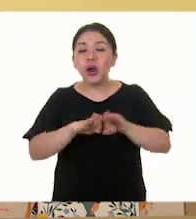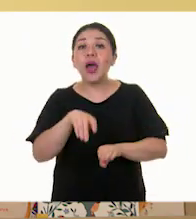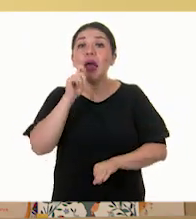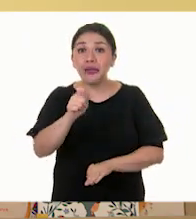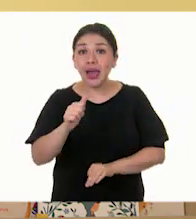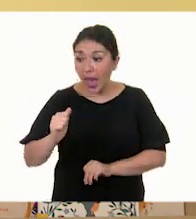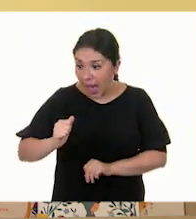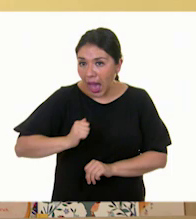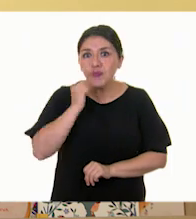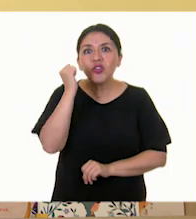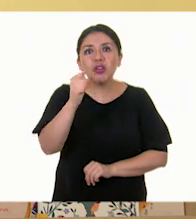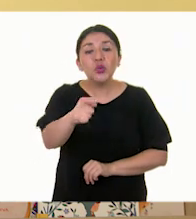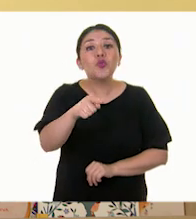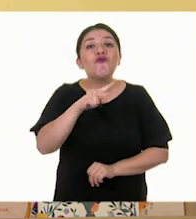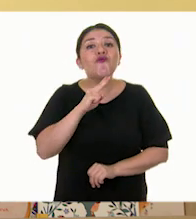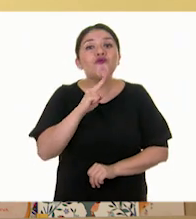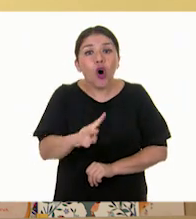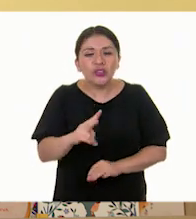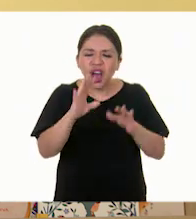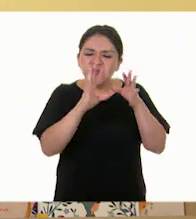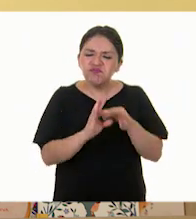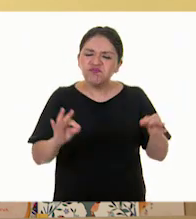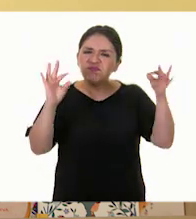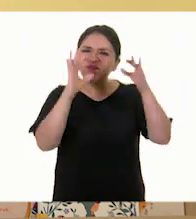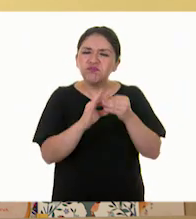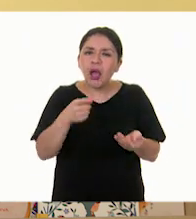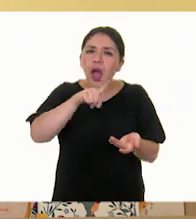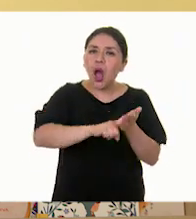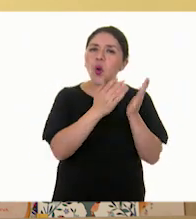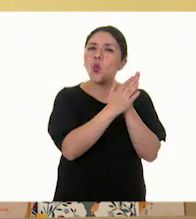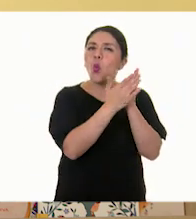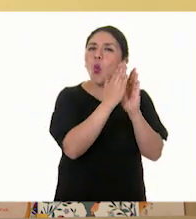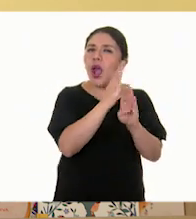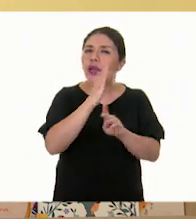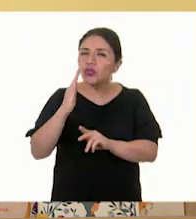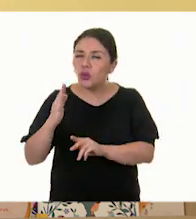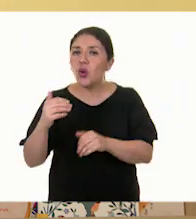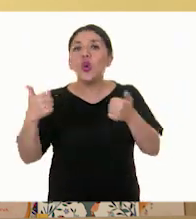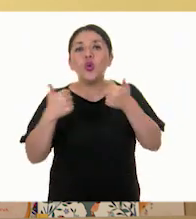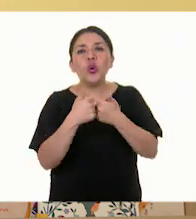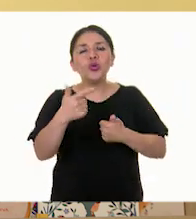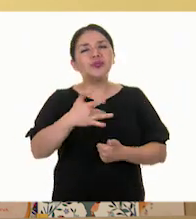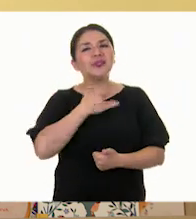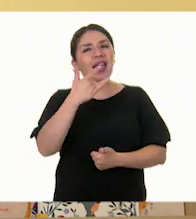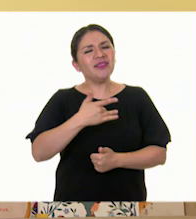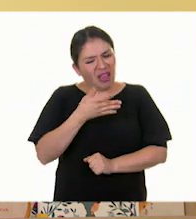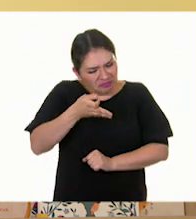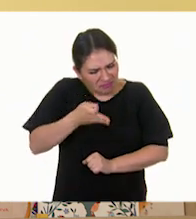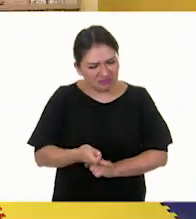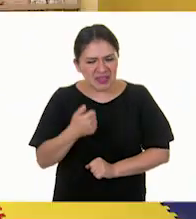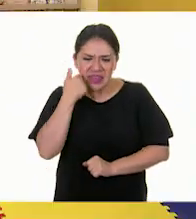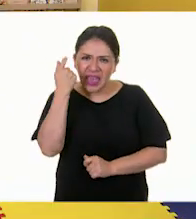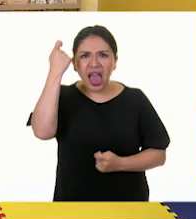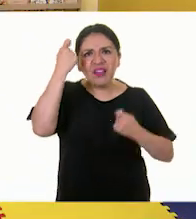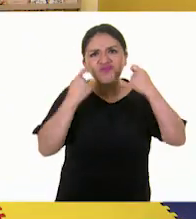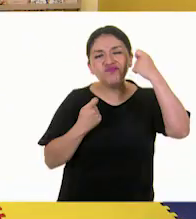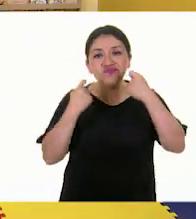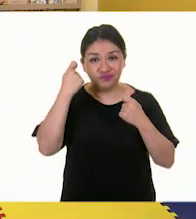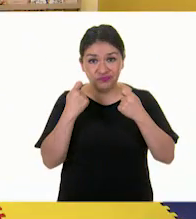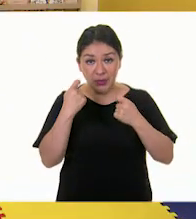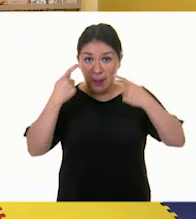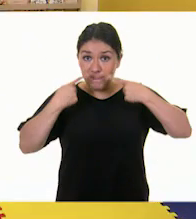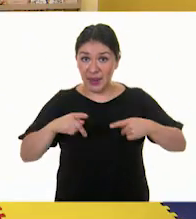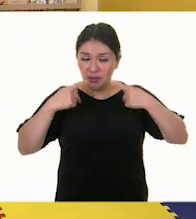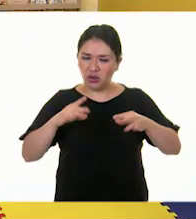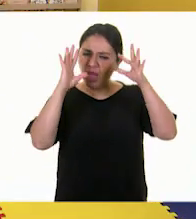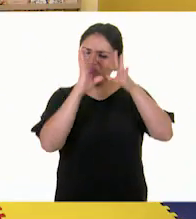es aprovechar nuestra voz y los cuentos disponibles, así como tener una buena actitud y disposición. Las